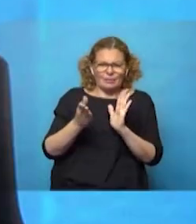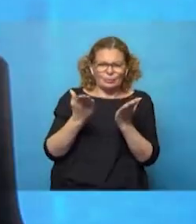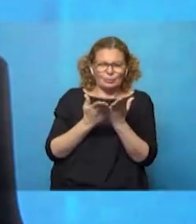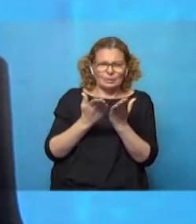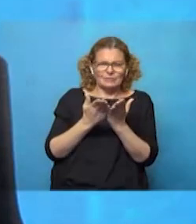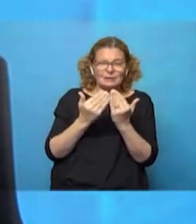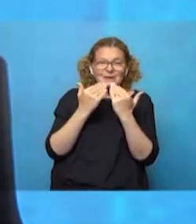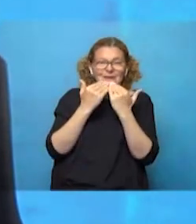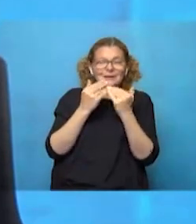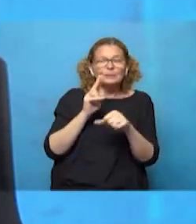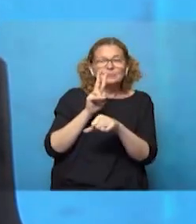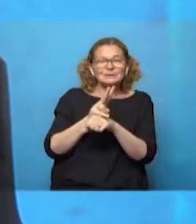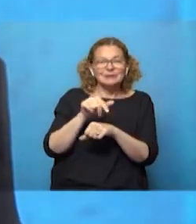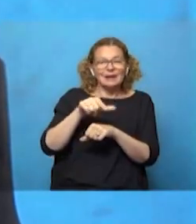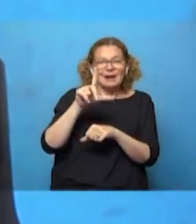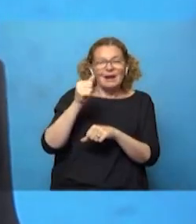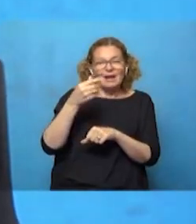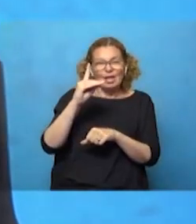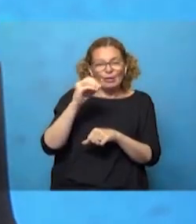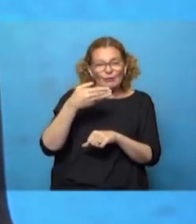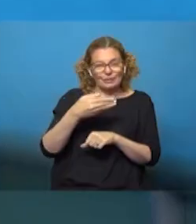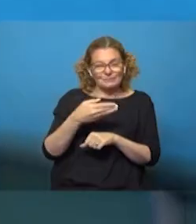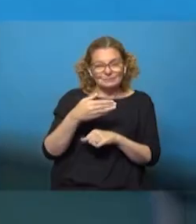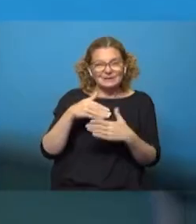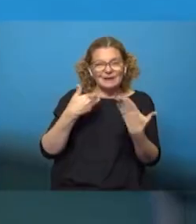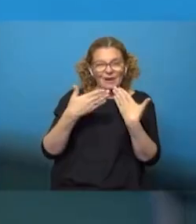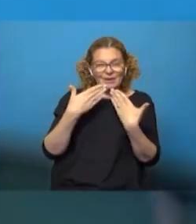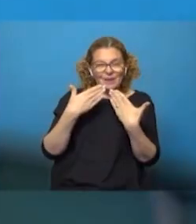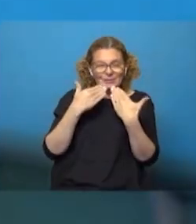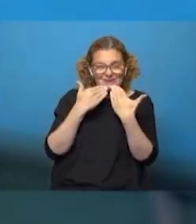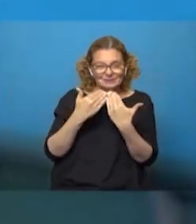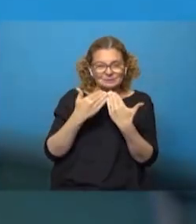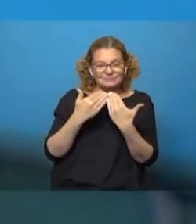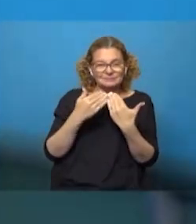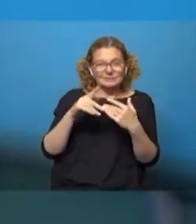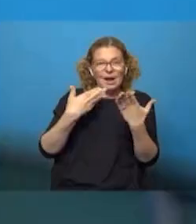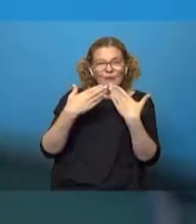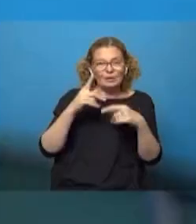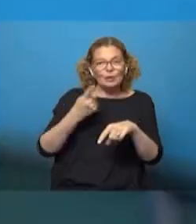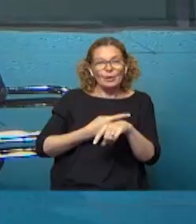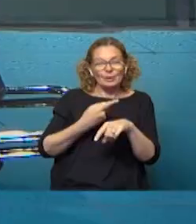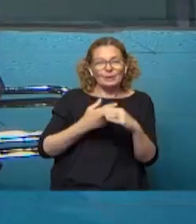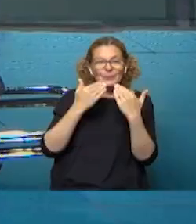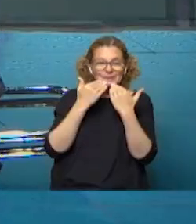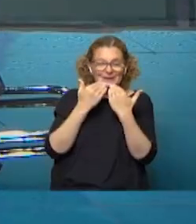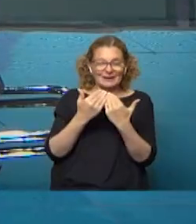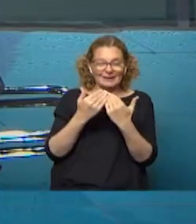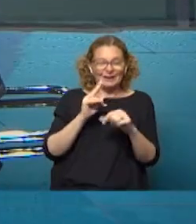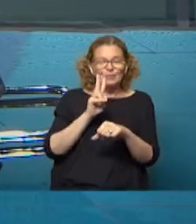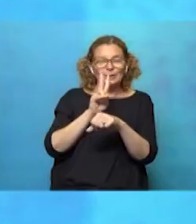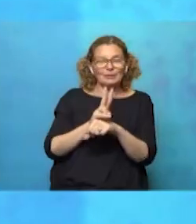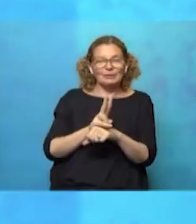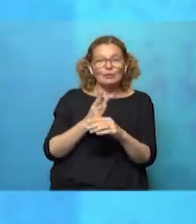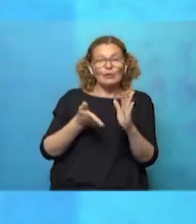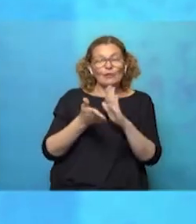Gracias Carlos por tu visita esta noche aquí al lado de la hacemos en otros momentos te parece gracias sí podemos seguir hablando ahora pero muchas gracias por la visita